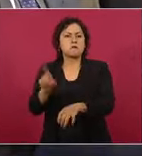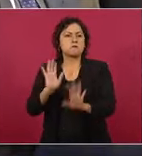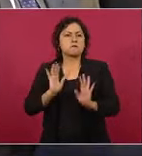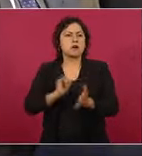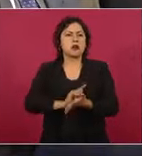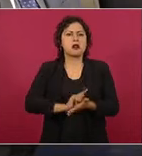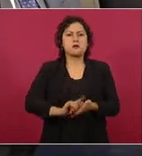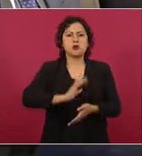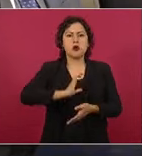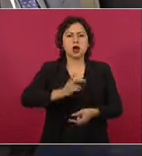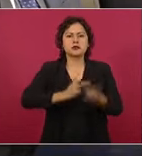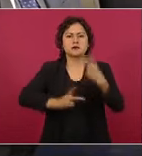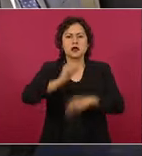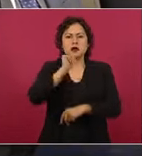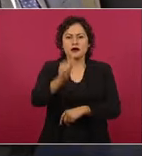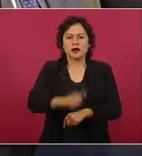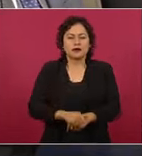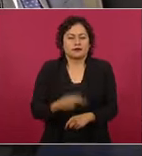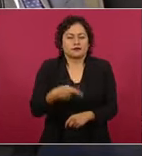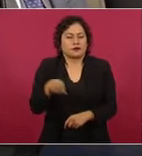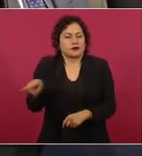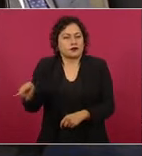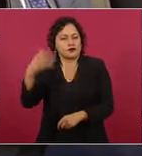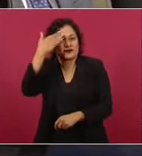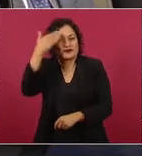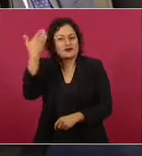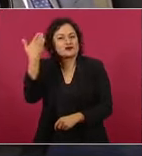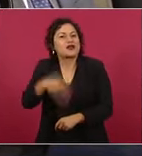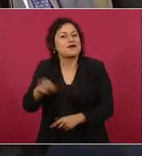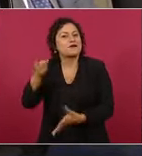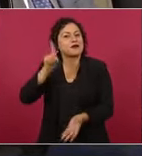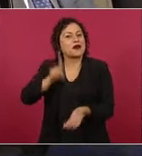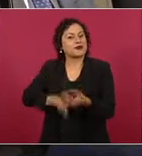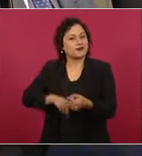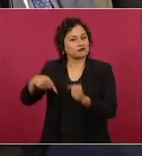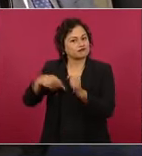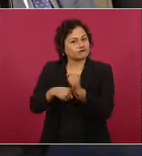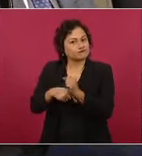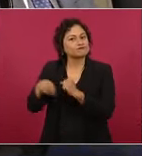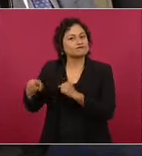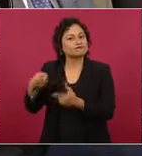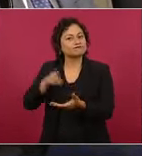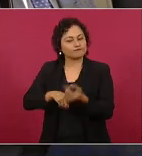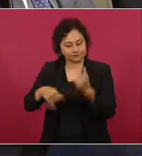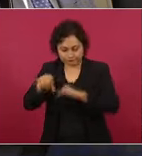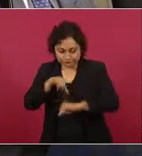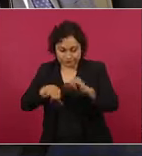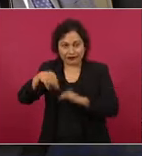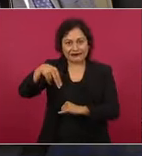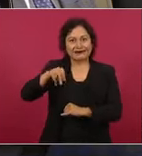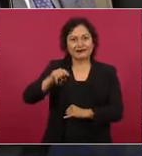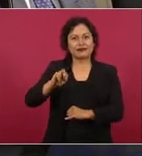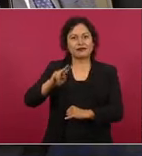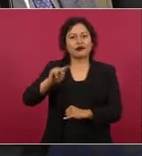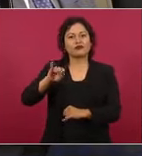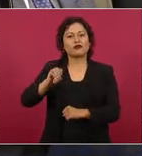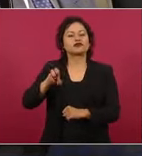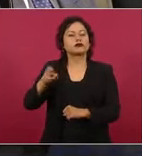pero ellos saben perfectamente que contienen una sustancia denominada nitritos y que es uno de los cancerígenos